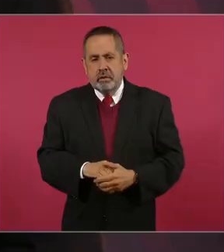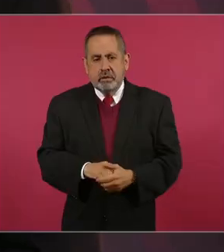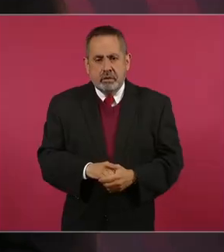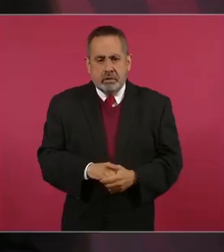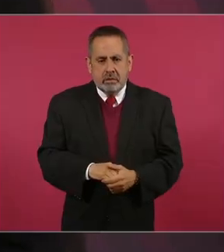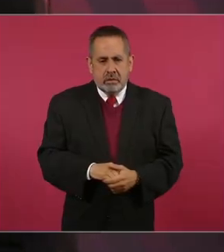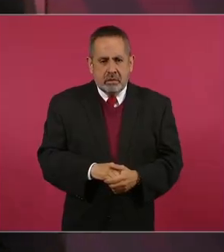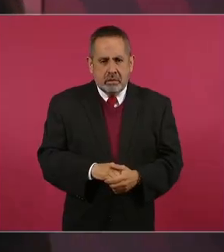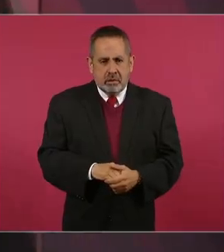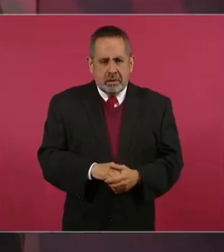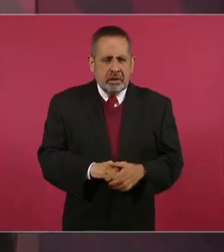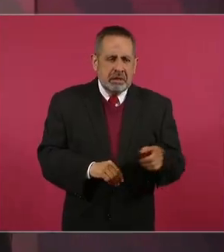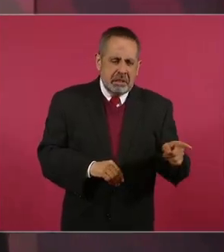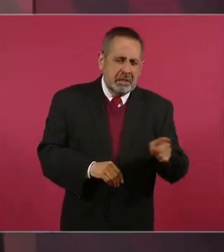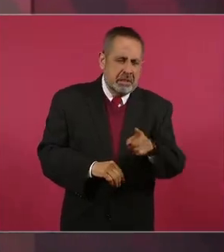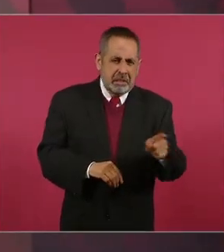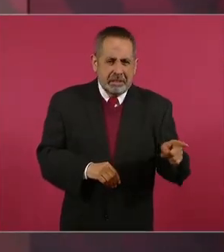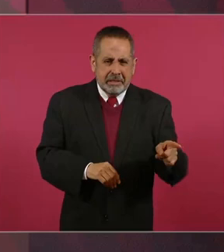haz, Jorge,